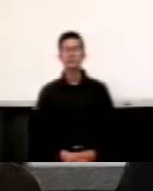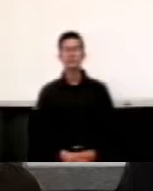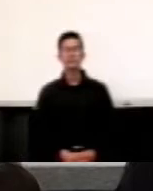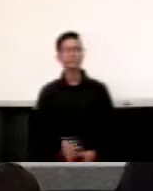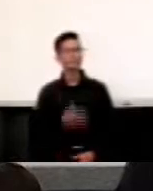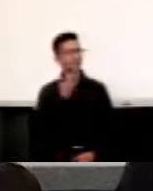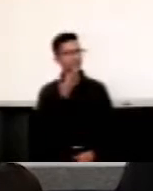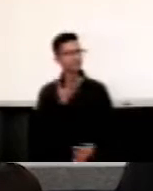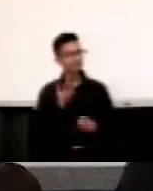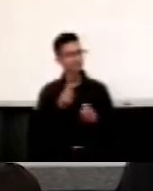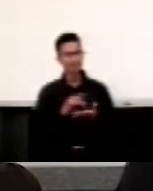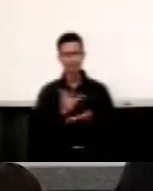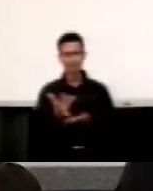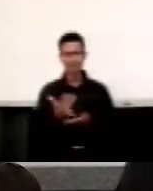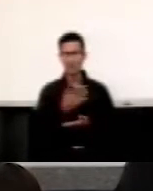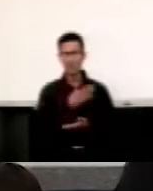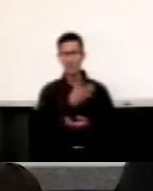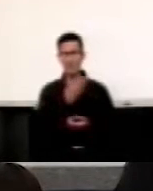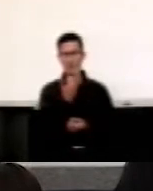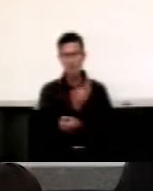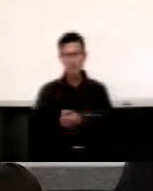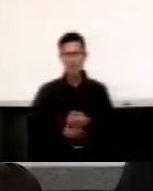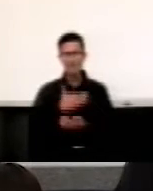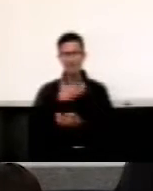Bien, muchas gracias, buenas tardes a todos.